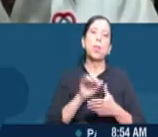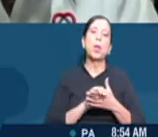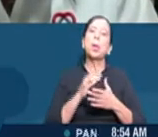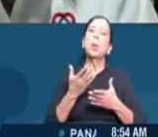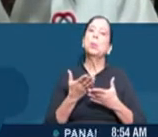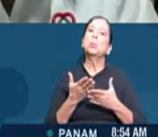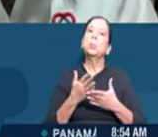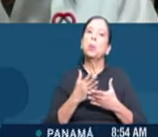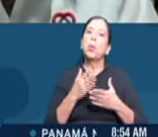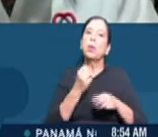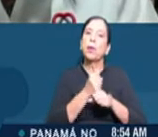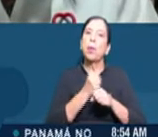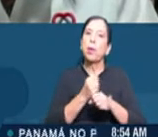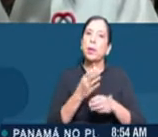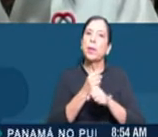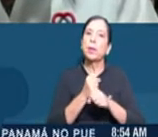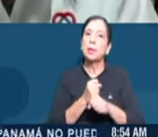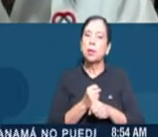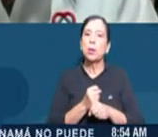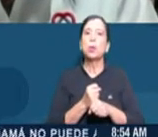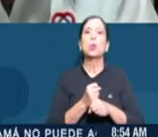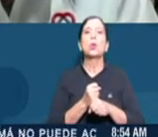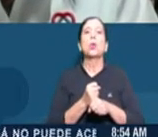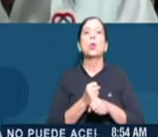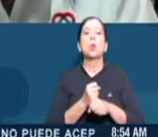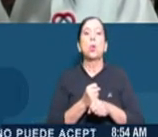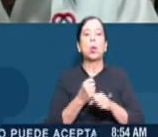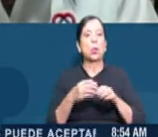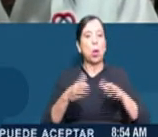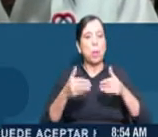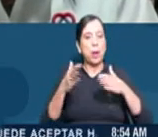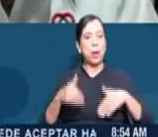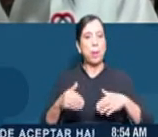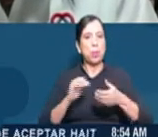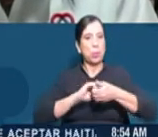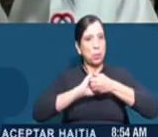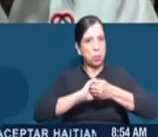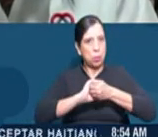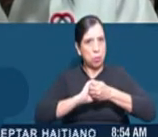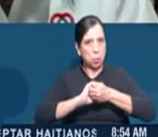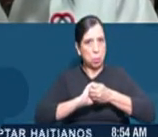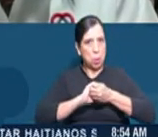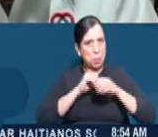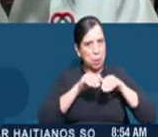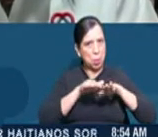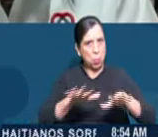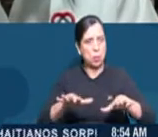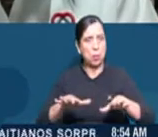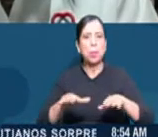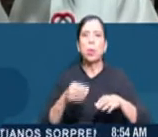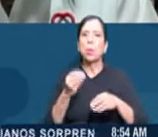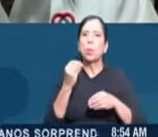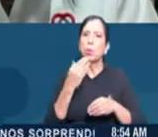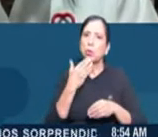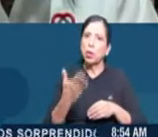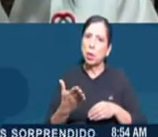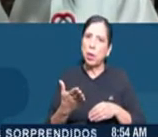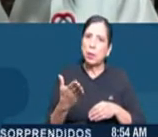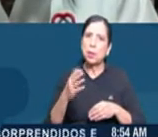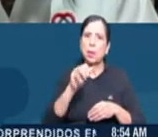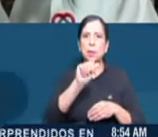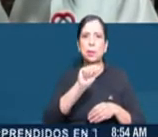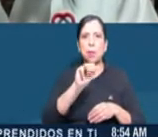cuando el panameño debe ser solidario por la presencia del COVID-19 en nuestro país. Muchas gracias, Amelia, y continúen con esa